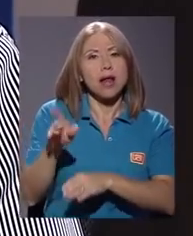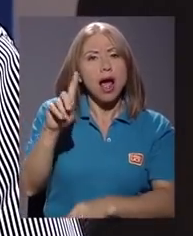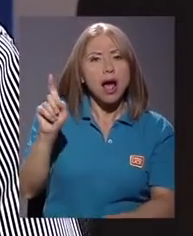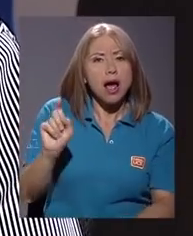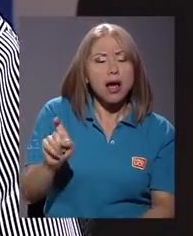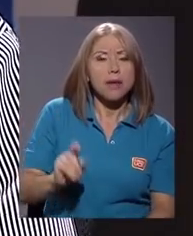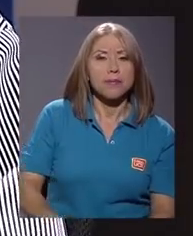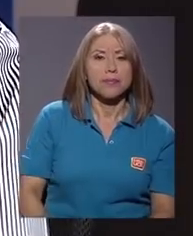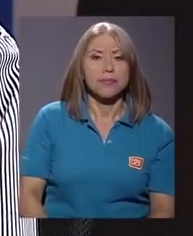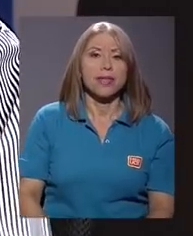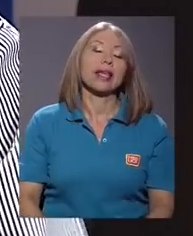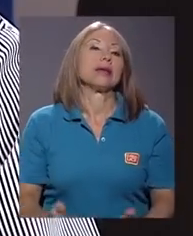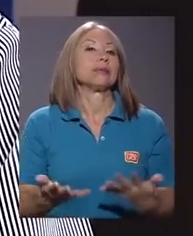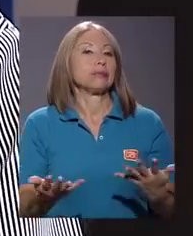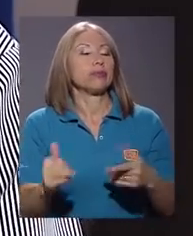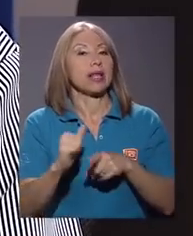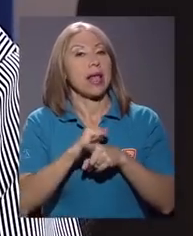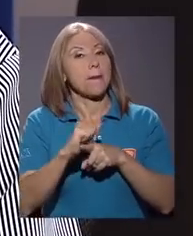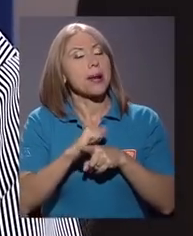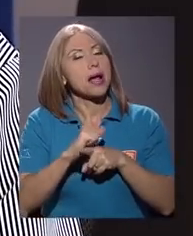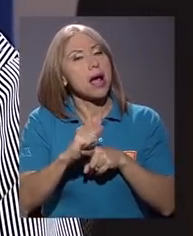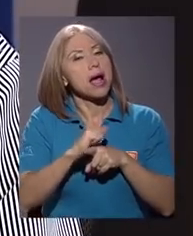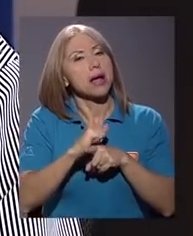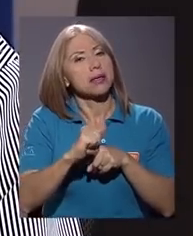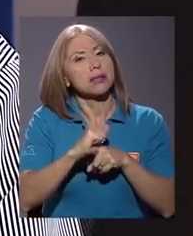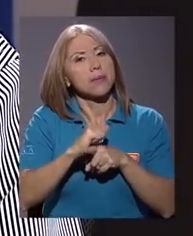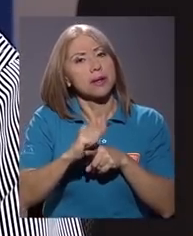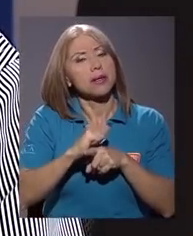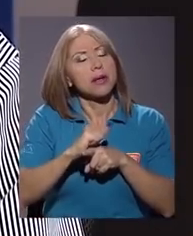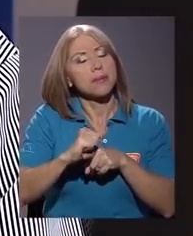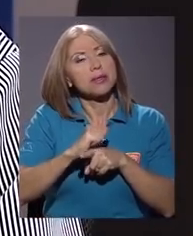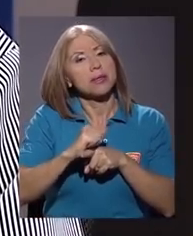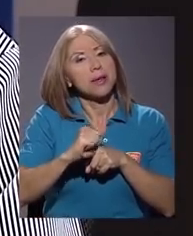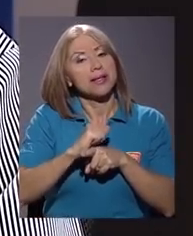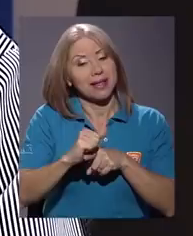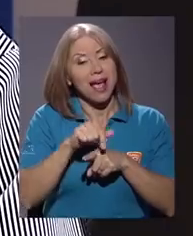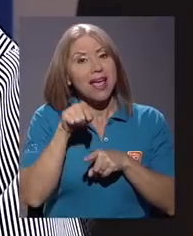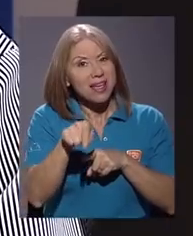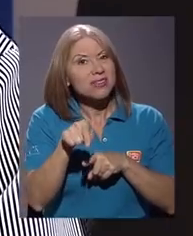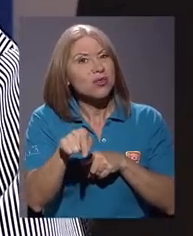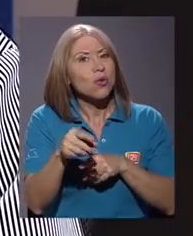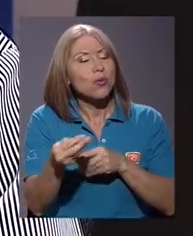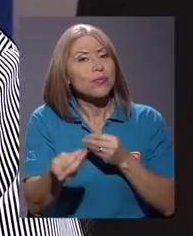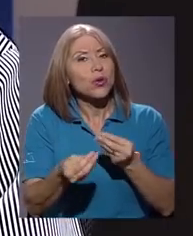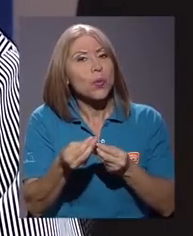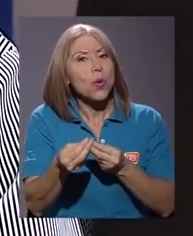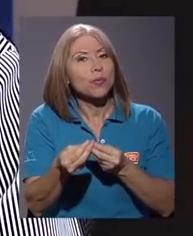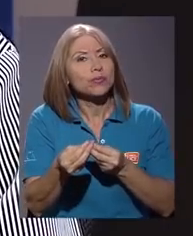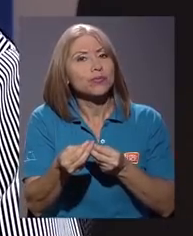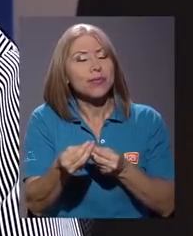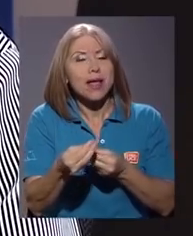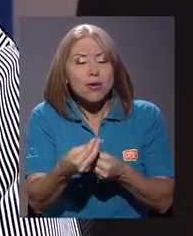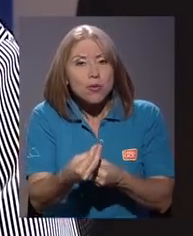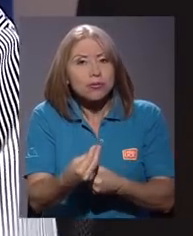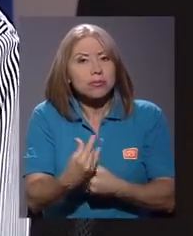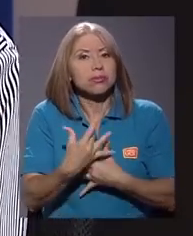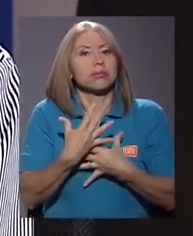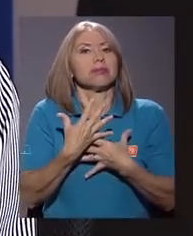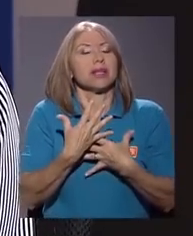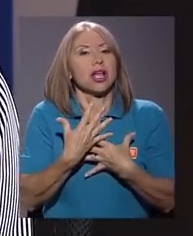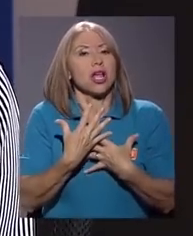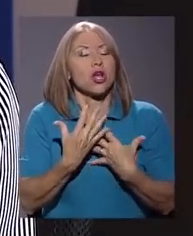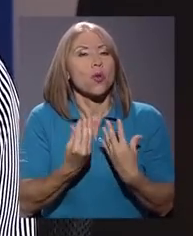es es la práctica es lo que lo que nos nos posici lo